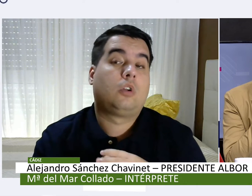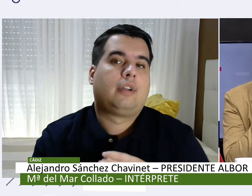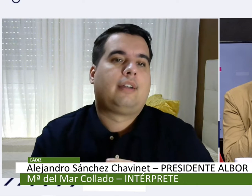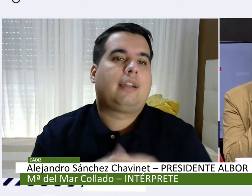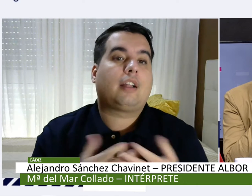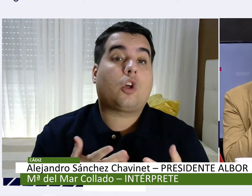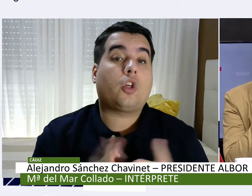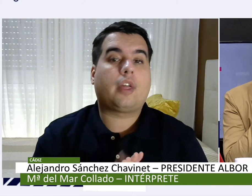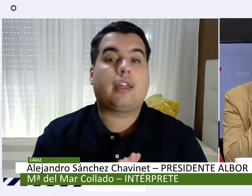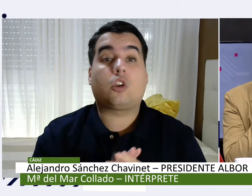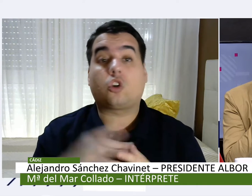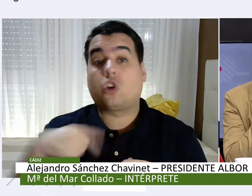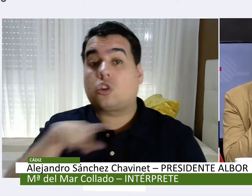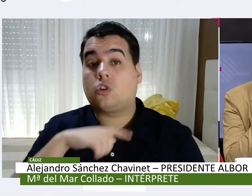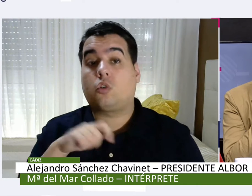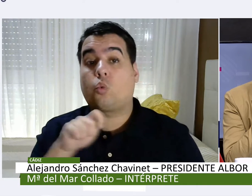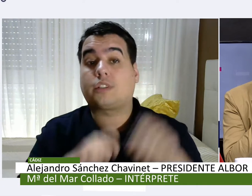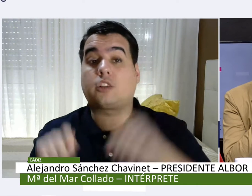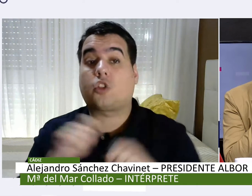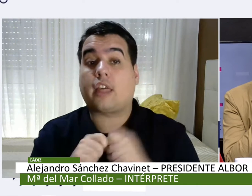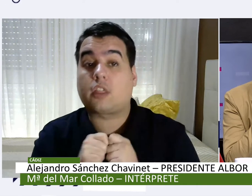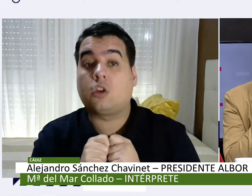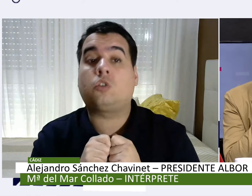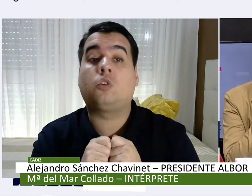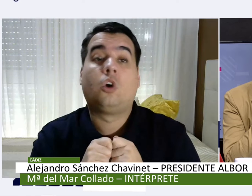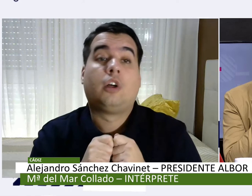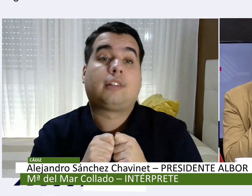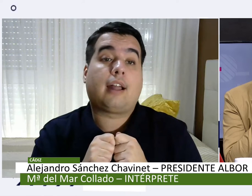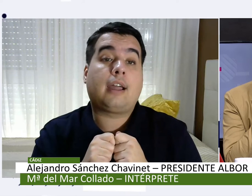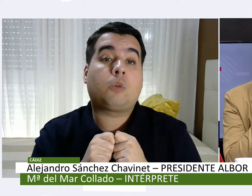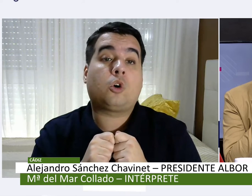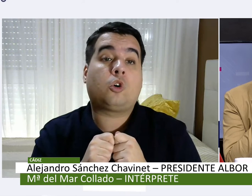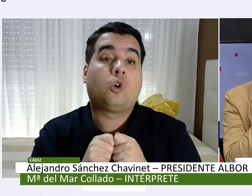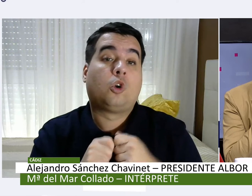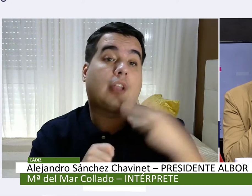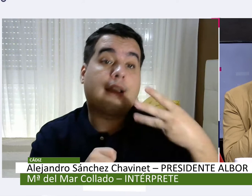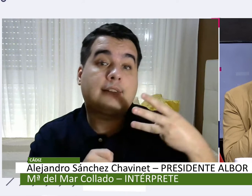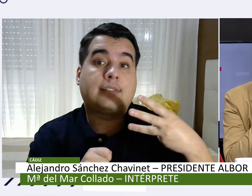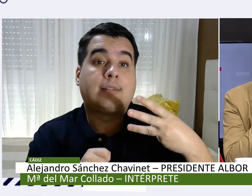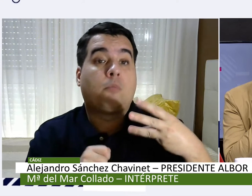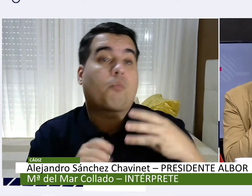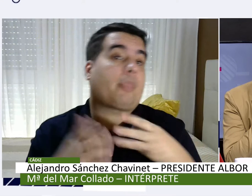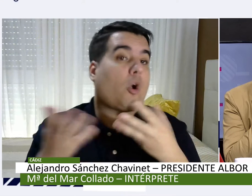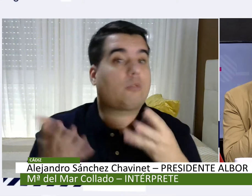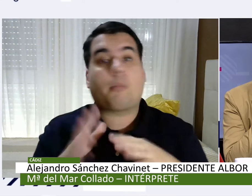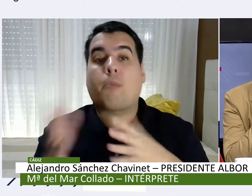muchísimo. Y entonces, nosotros, nuestra asociación, tenemos